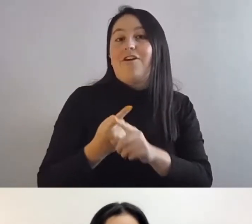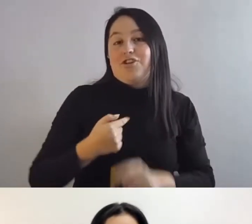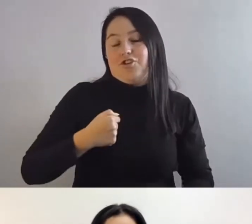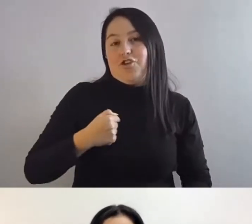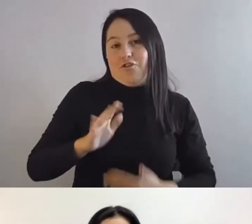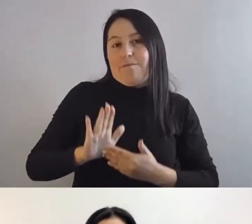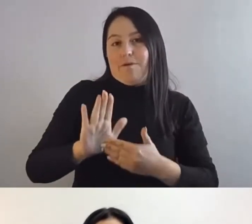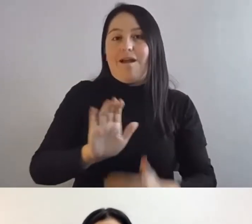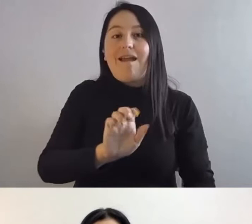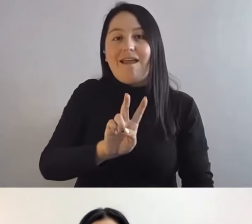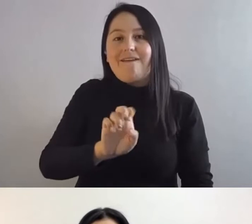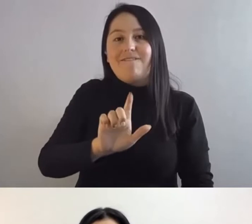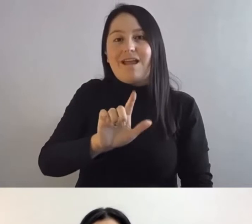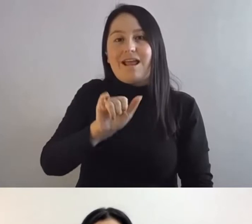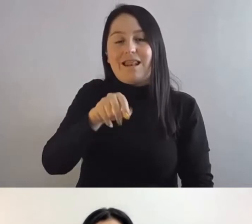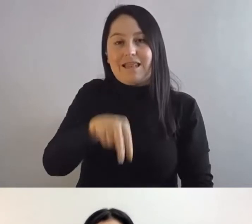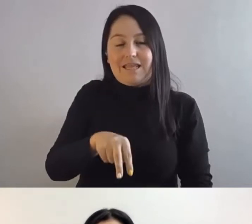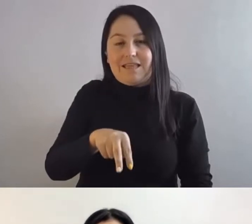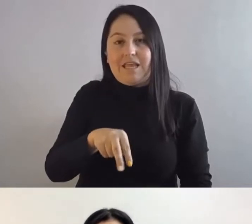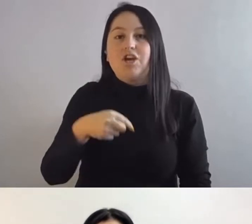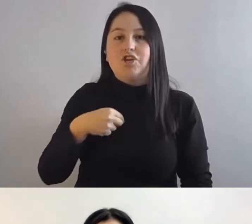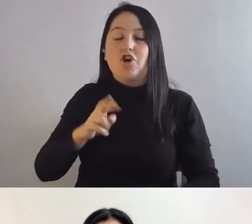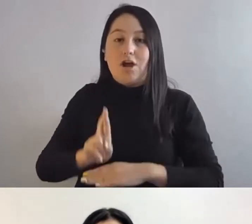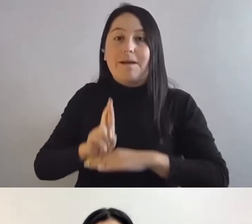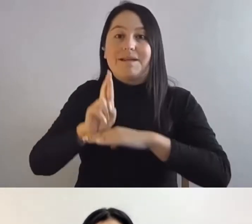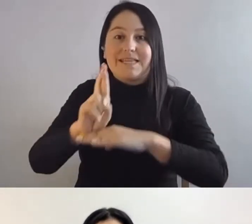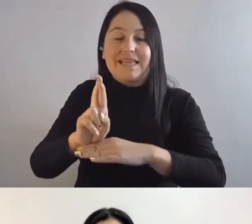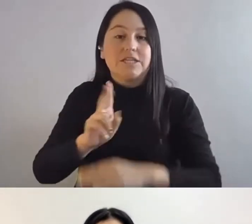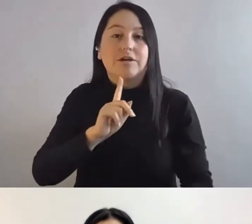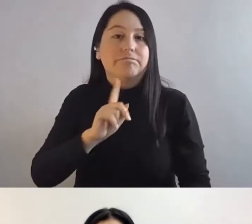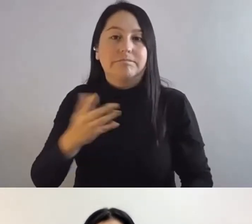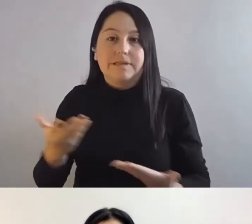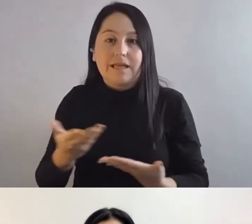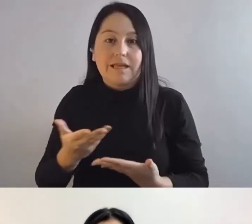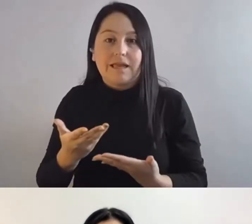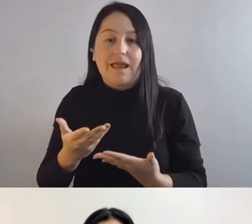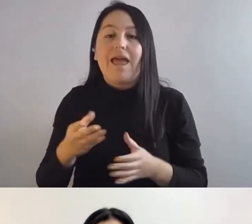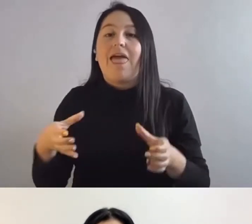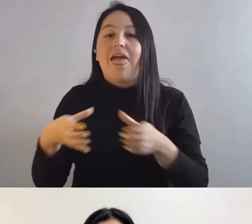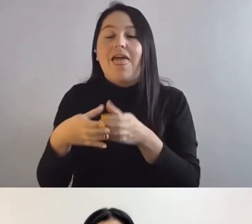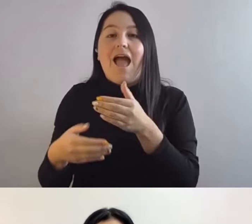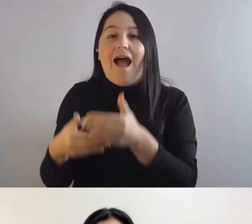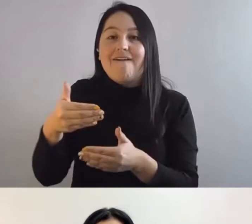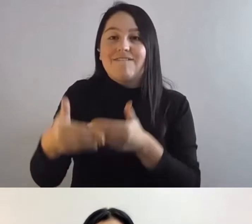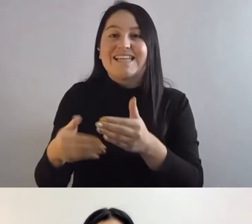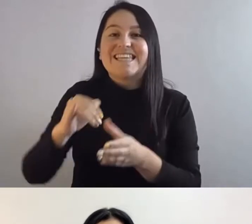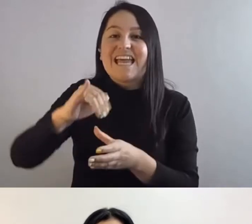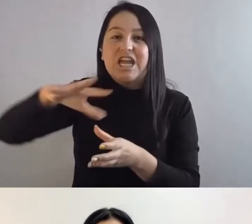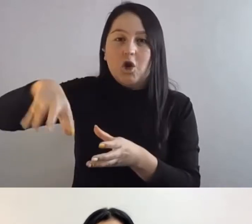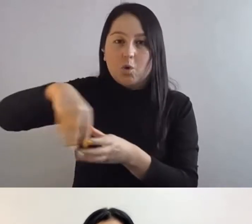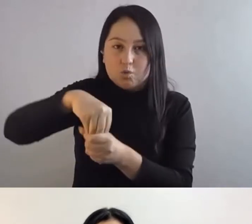Evelyn Contreras. Hoy día estoy en representación, ¿cierto?, de Lotec de Avanza e Inclusión.